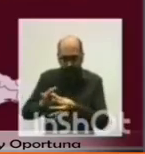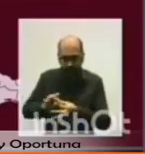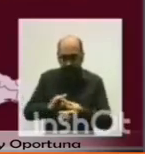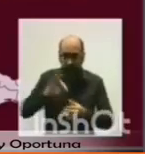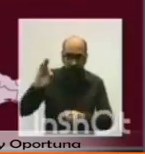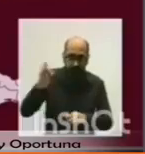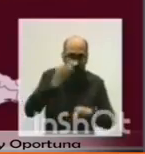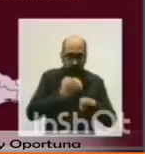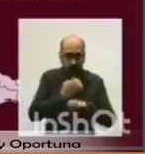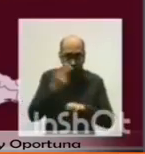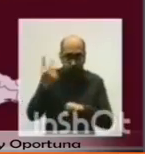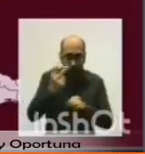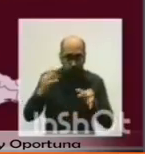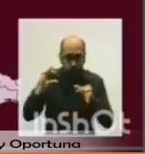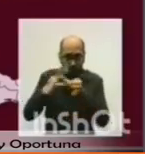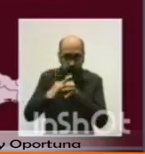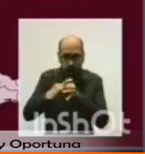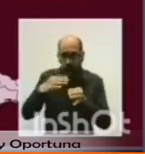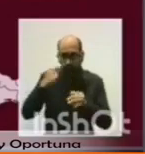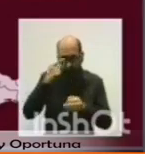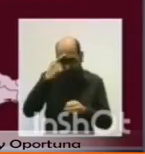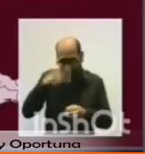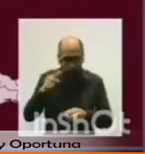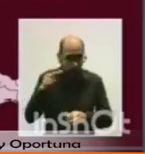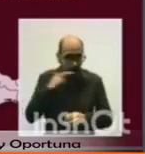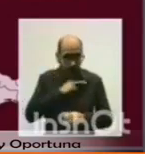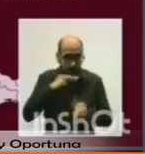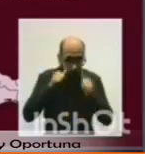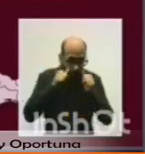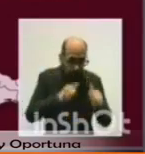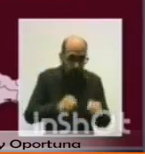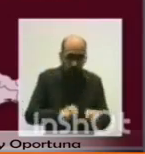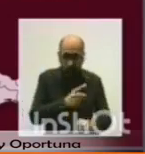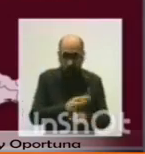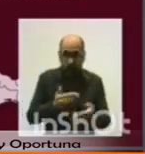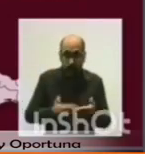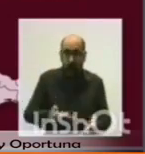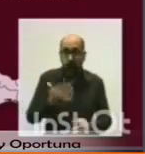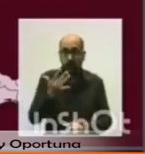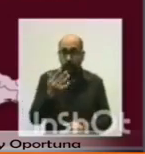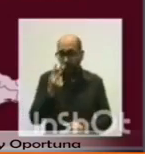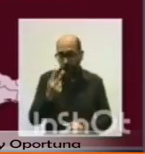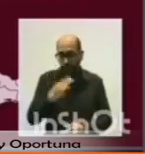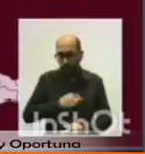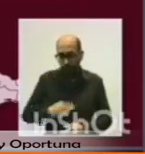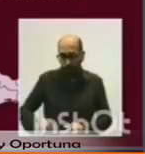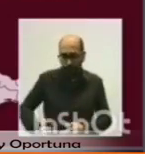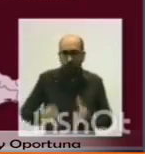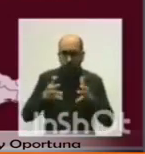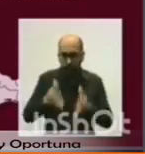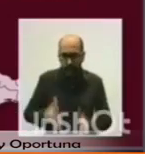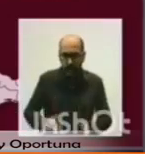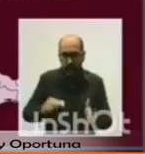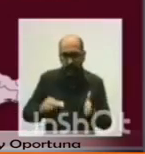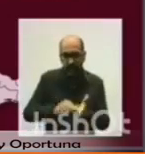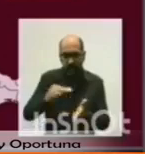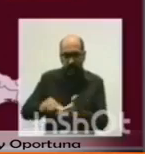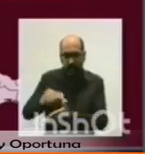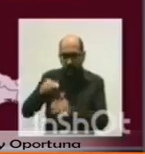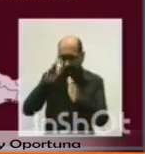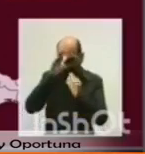Federación se atiendan de inmediato en temas de seguridad. A la fecha van 52 municipios que han firmado el convenio de